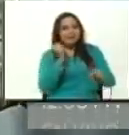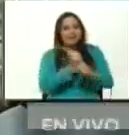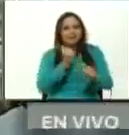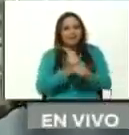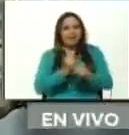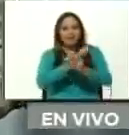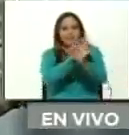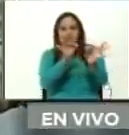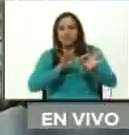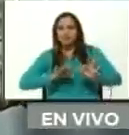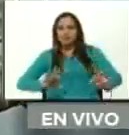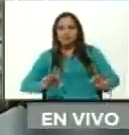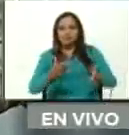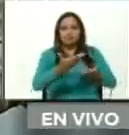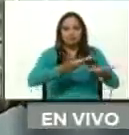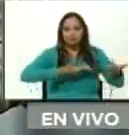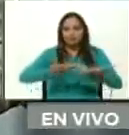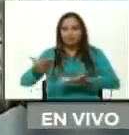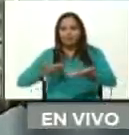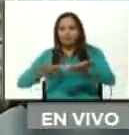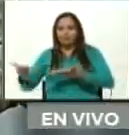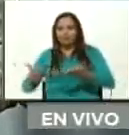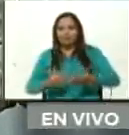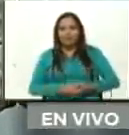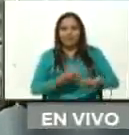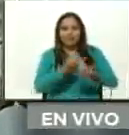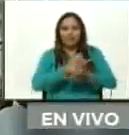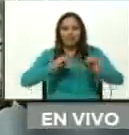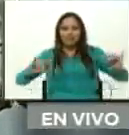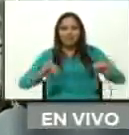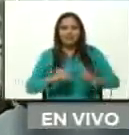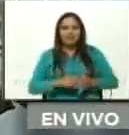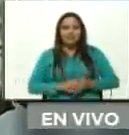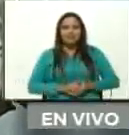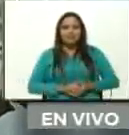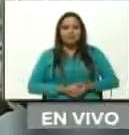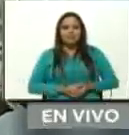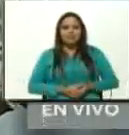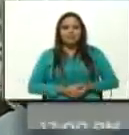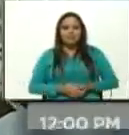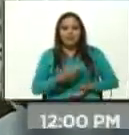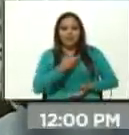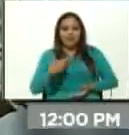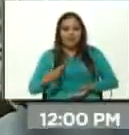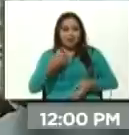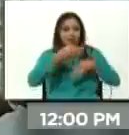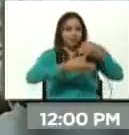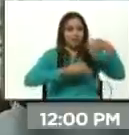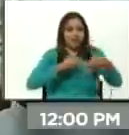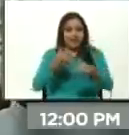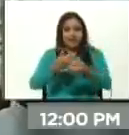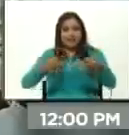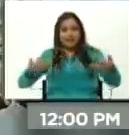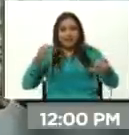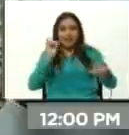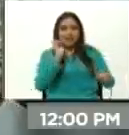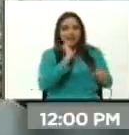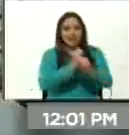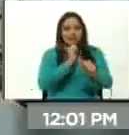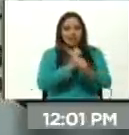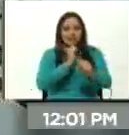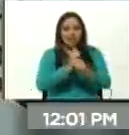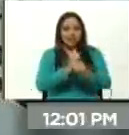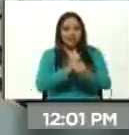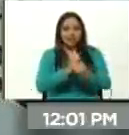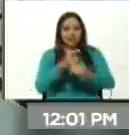manera colaborativa e independiente. Yo quiero destacar que en esa misma línea ha sido el trabajo del